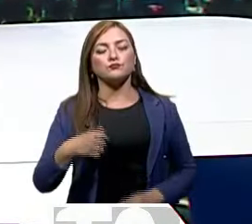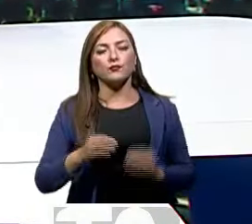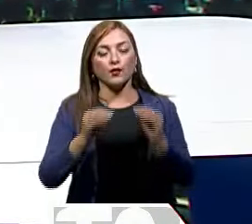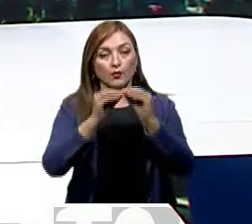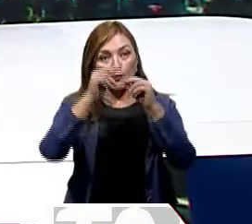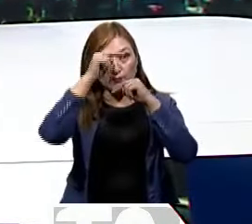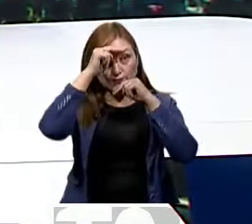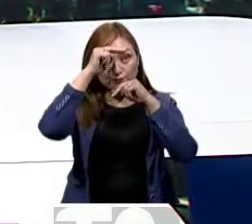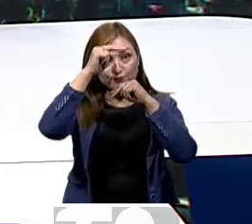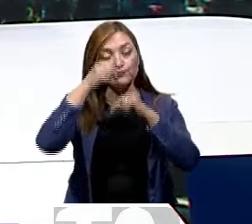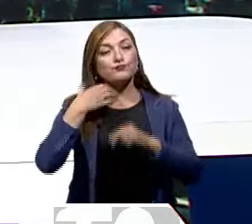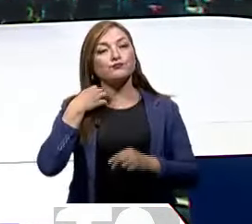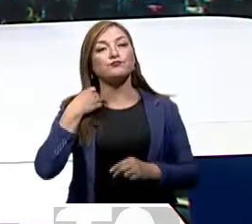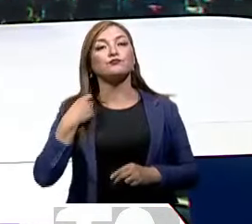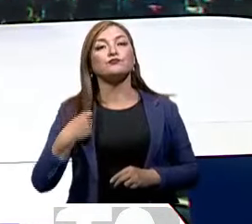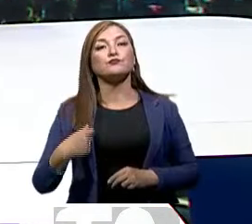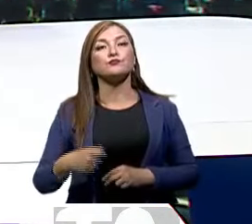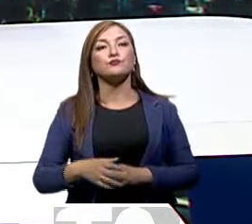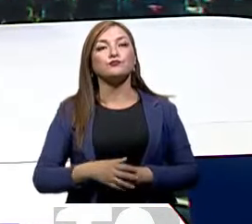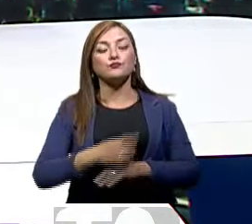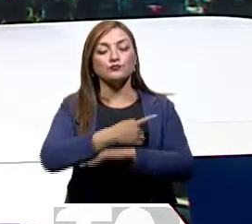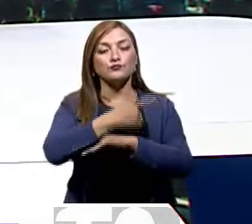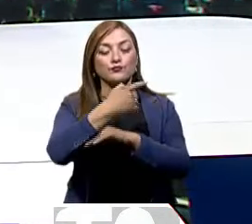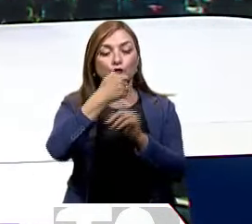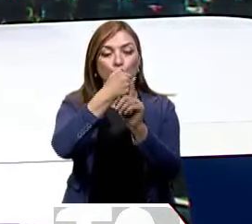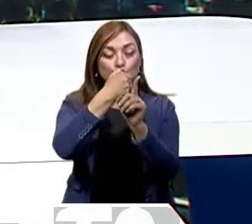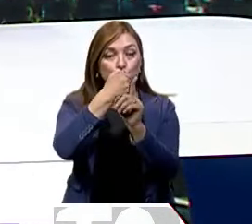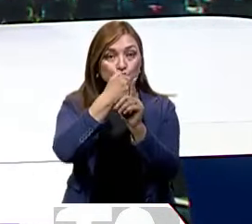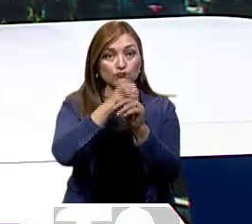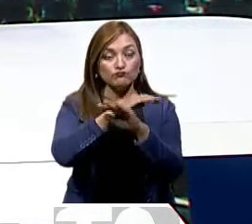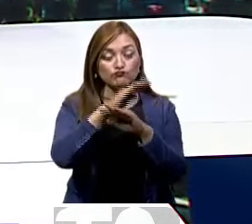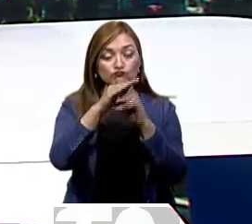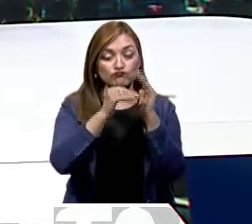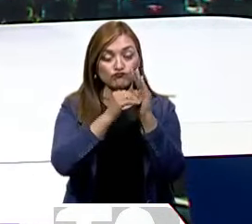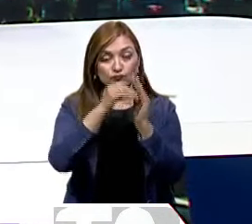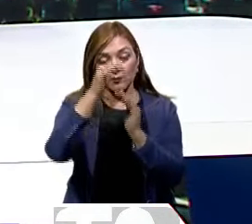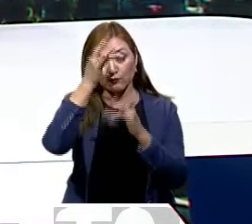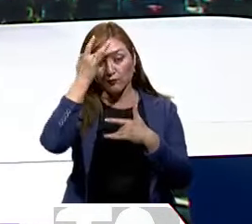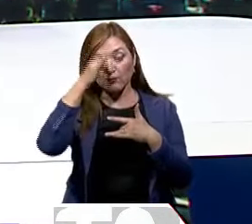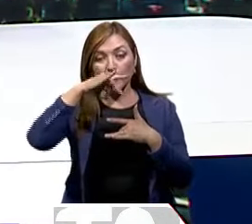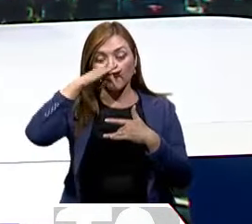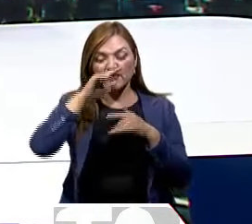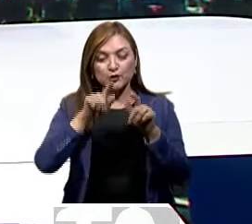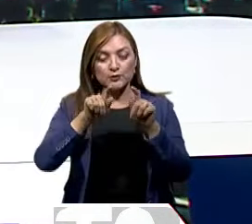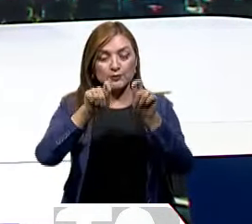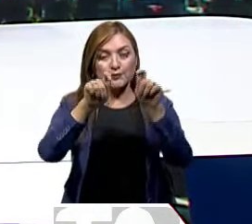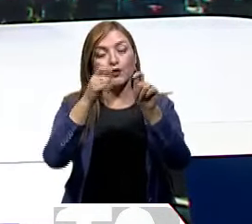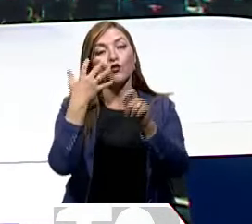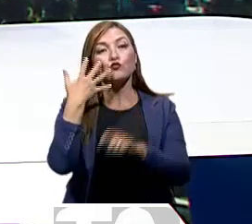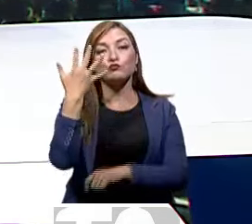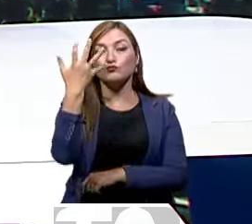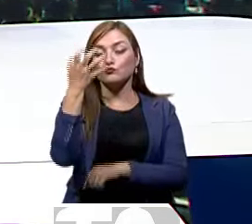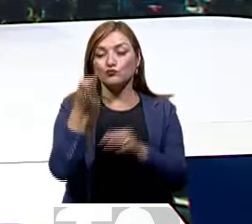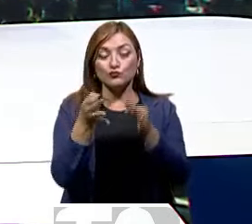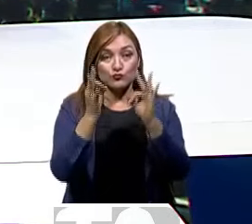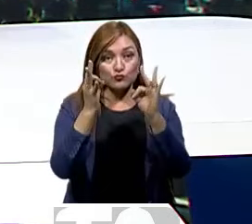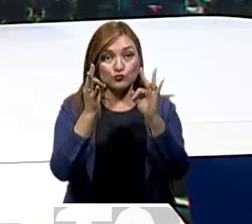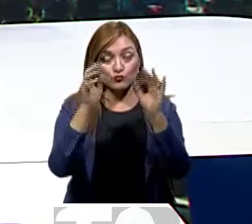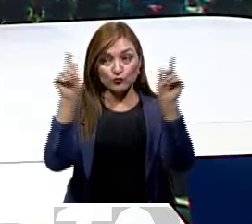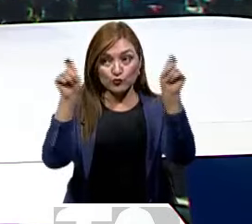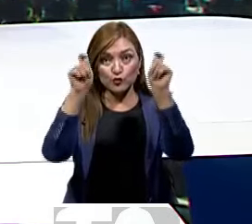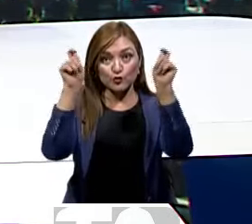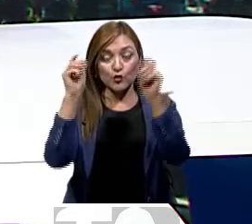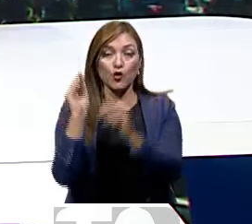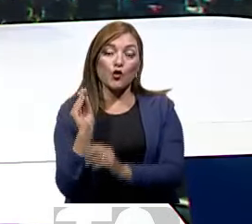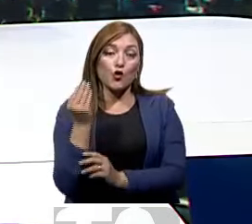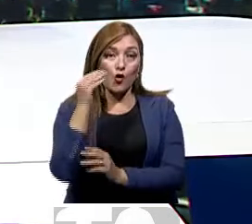Regresamos con más información. En el marco del Día de la Lucha contra el Cáncer Infantil que se conmemoró este 15 de febrero, la Fundación Jóvenes contra el